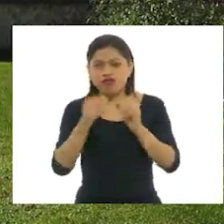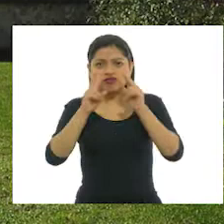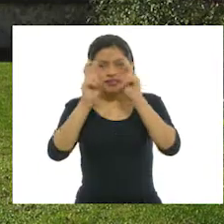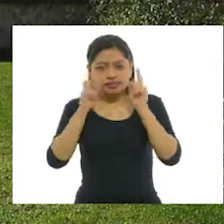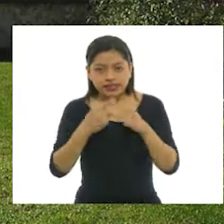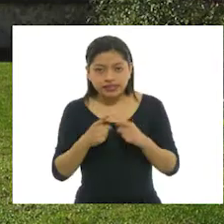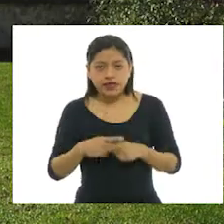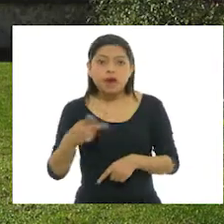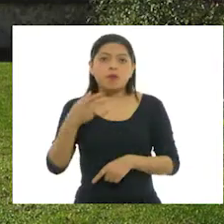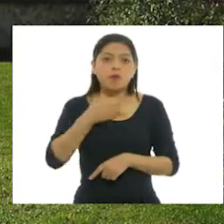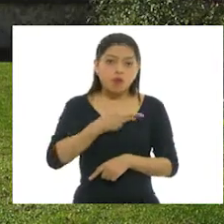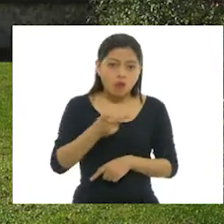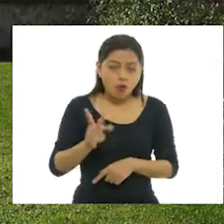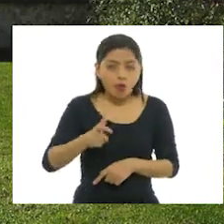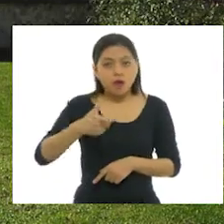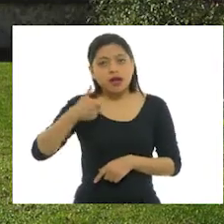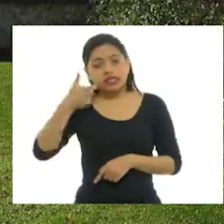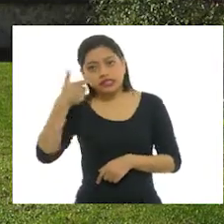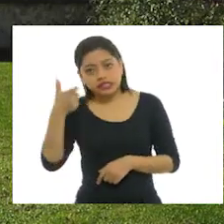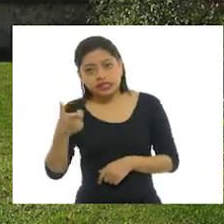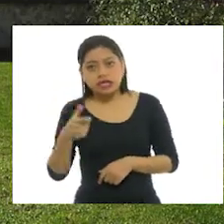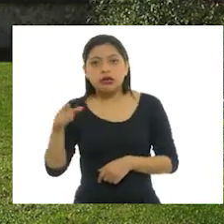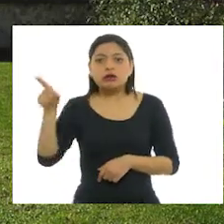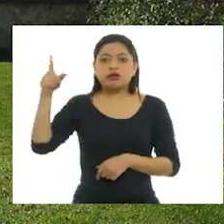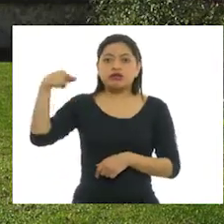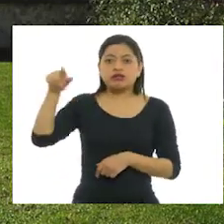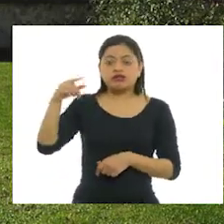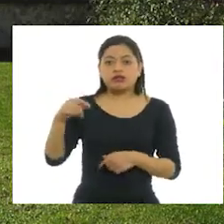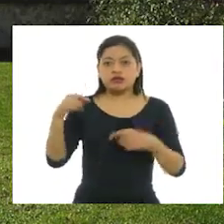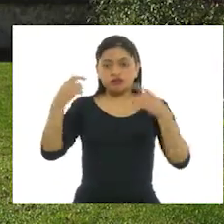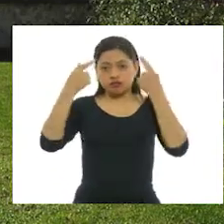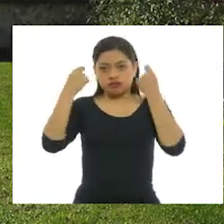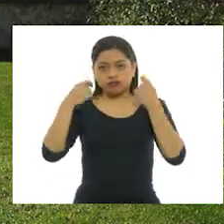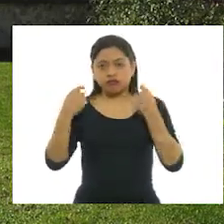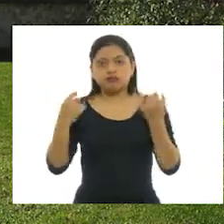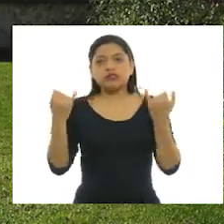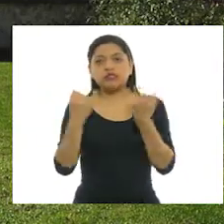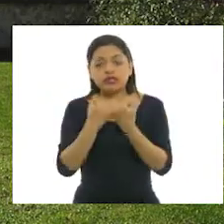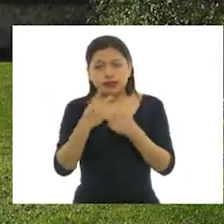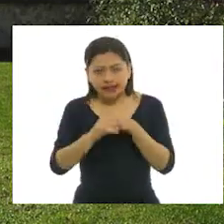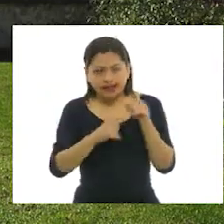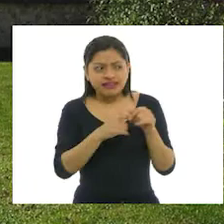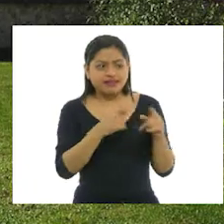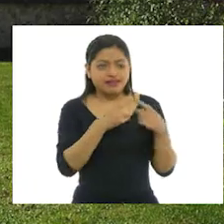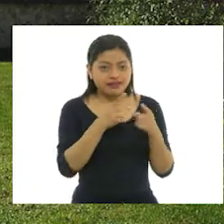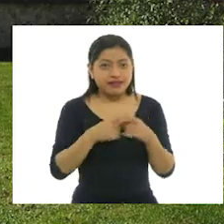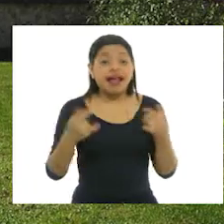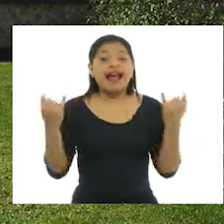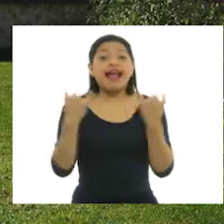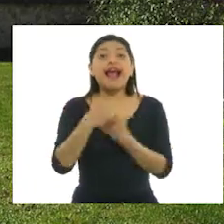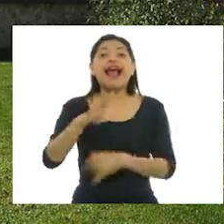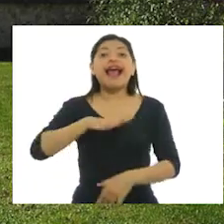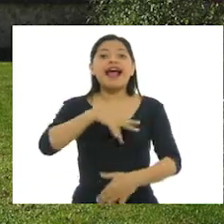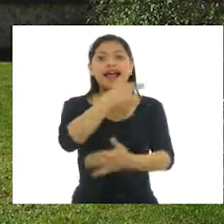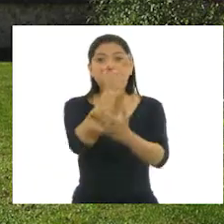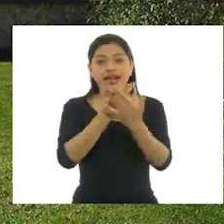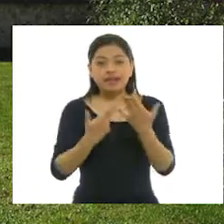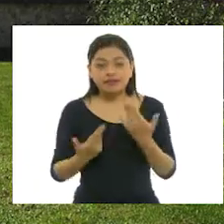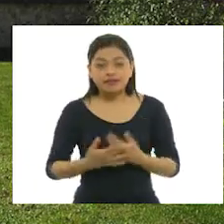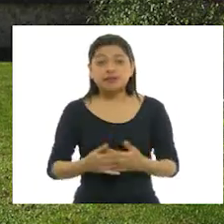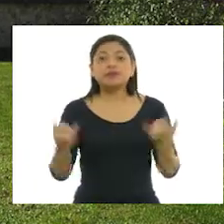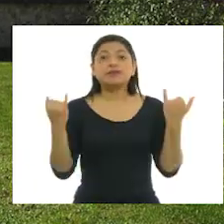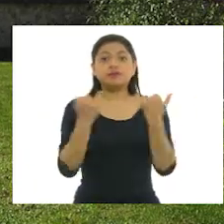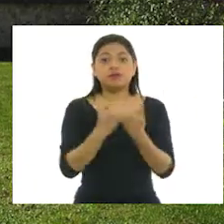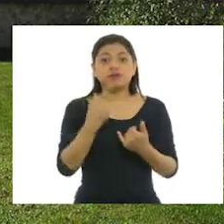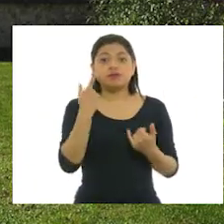Pobres, ricos, monjes, reyes y hasta animales. Además, tienen muchos dibujitos, hasta de una